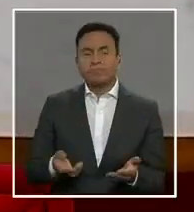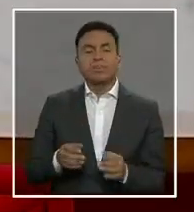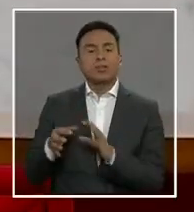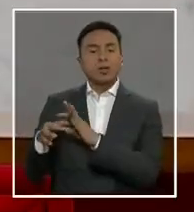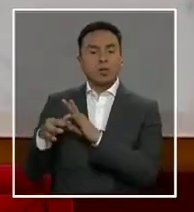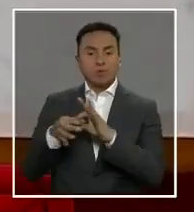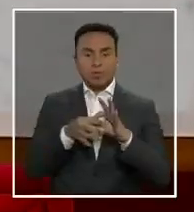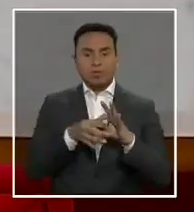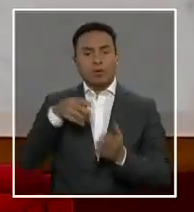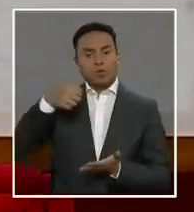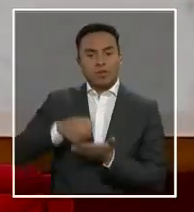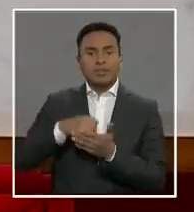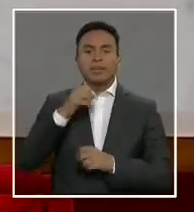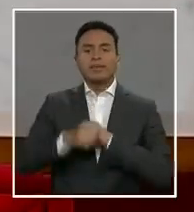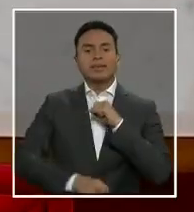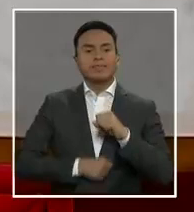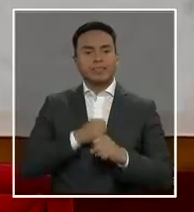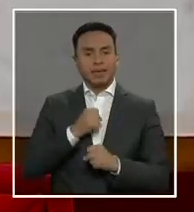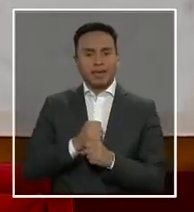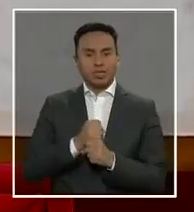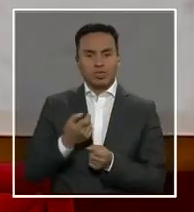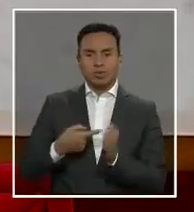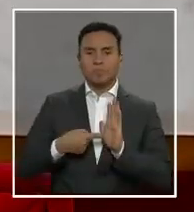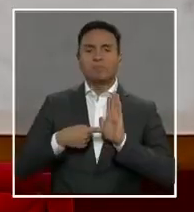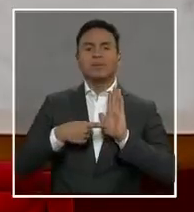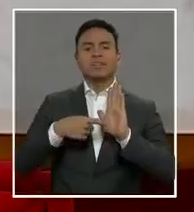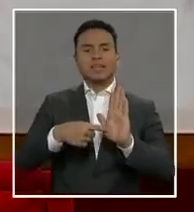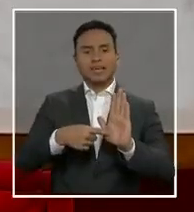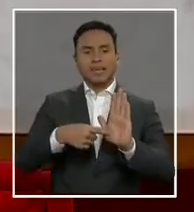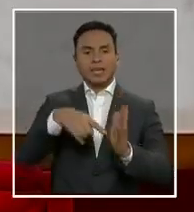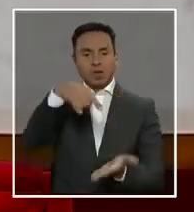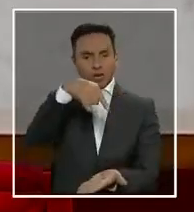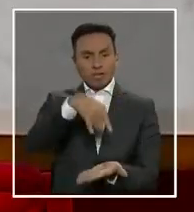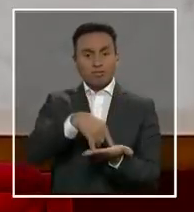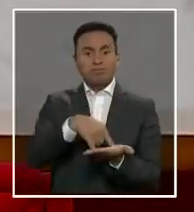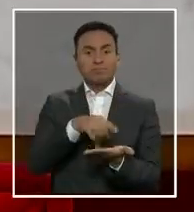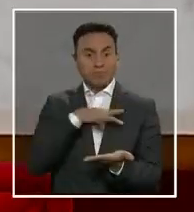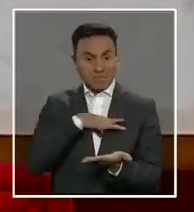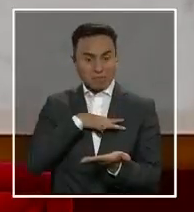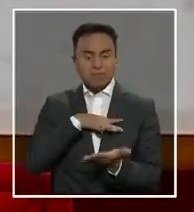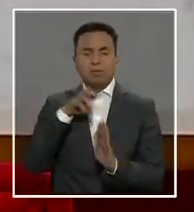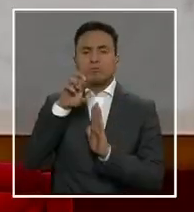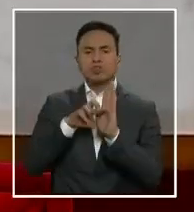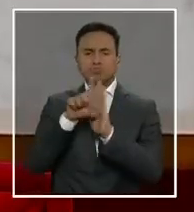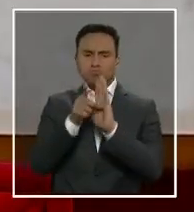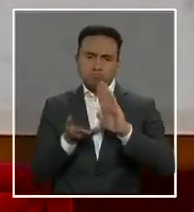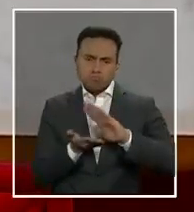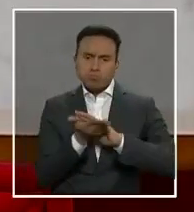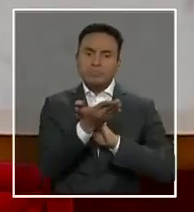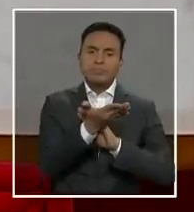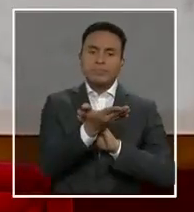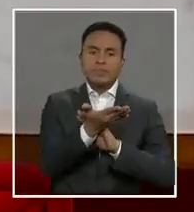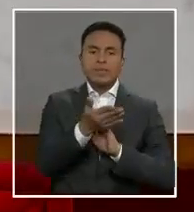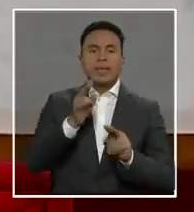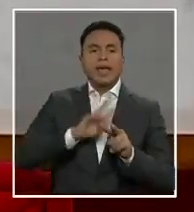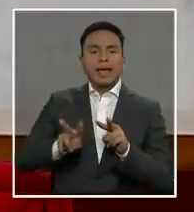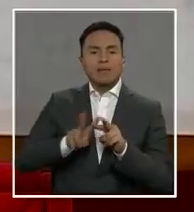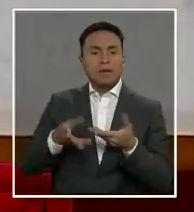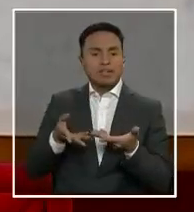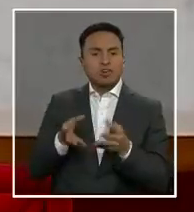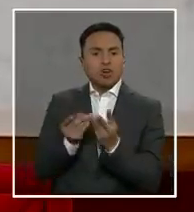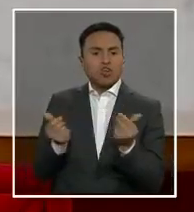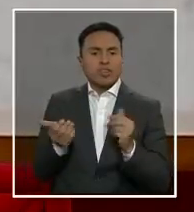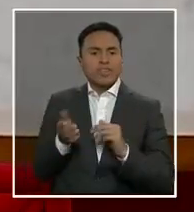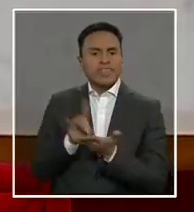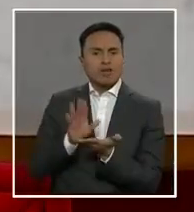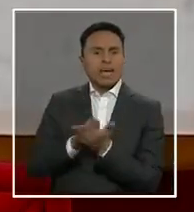a fines de este año presentaré a este congreso nacional un proyecto de reparación de la deuda